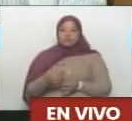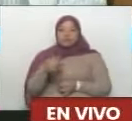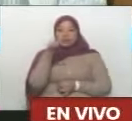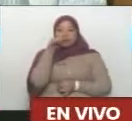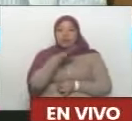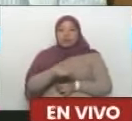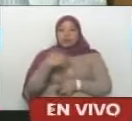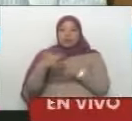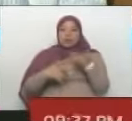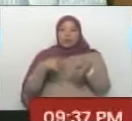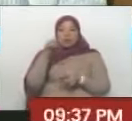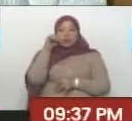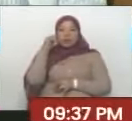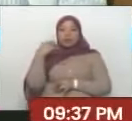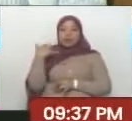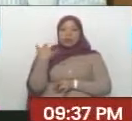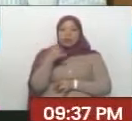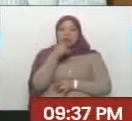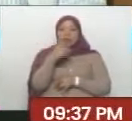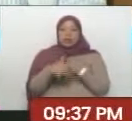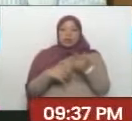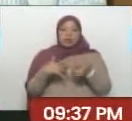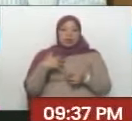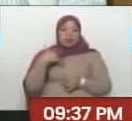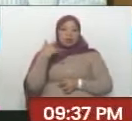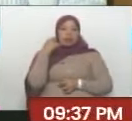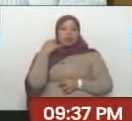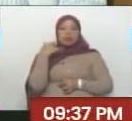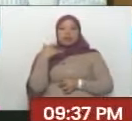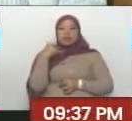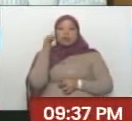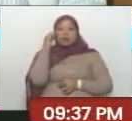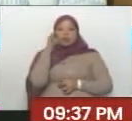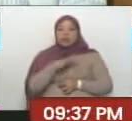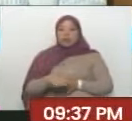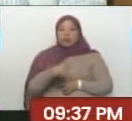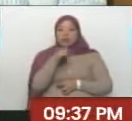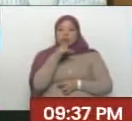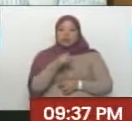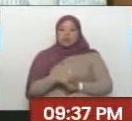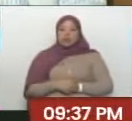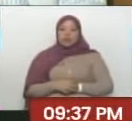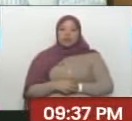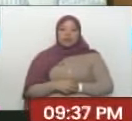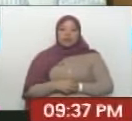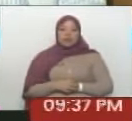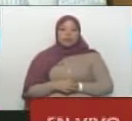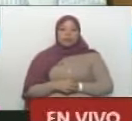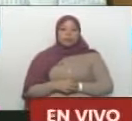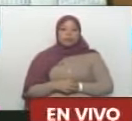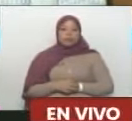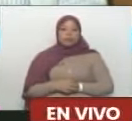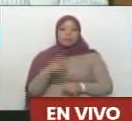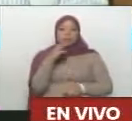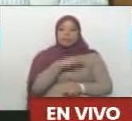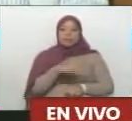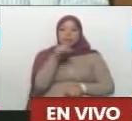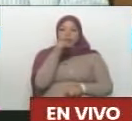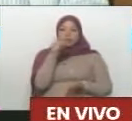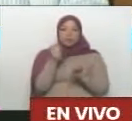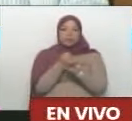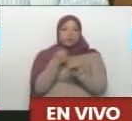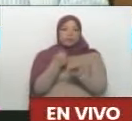generado esa convocatoria, lo han hecho desde cero. Y nosotras y nosotros también tenemos esa